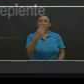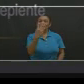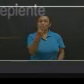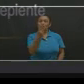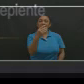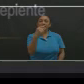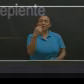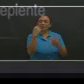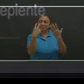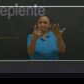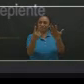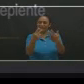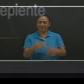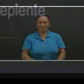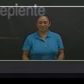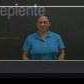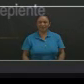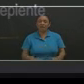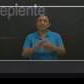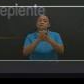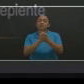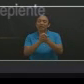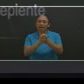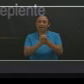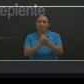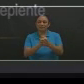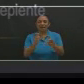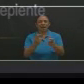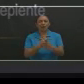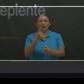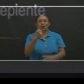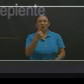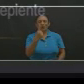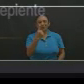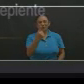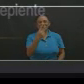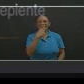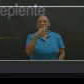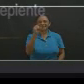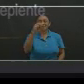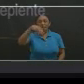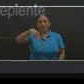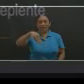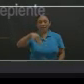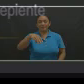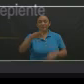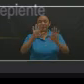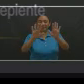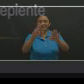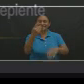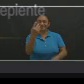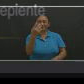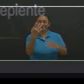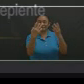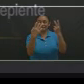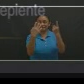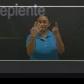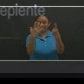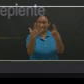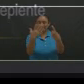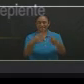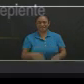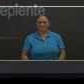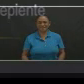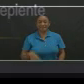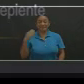violento. Y se casa con una hermana M-16. ¡Ala! Ya se imagina usted qué bélicos